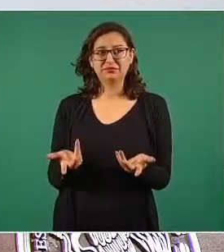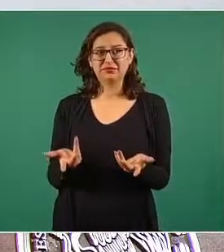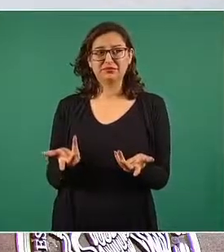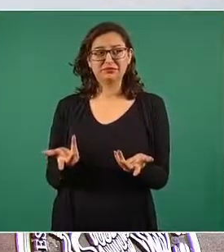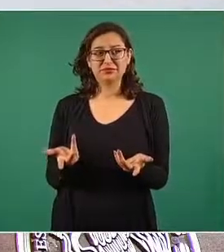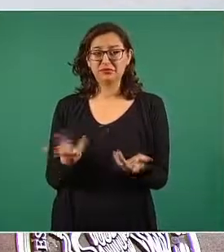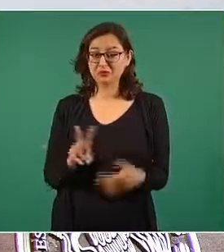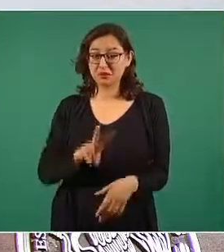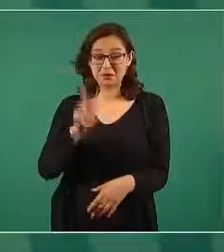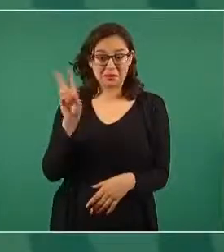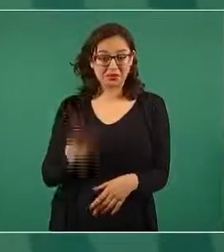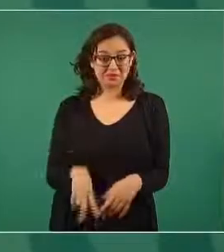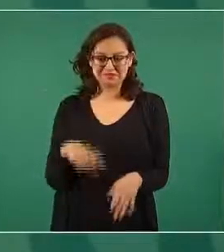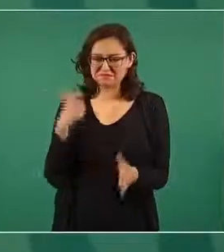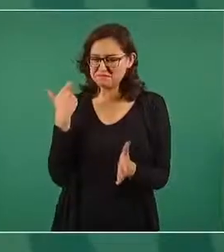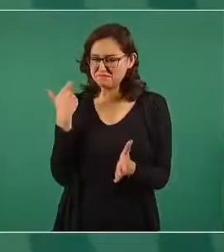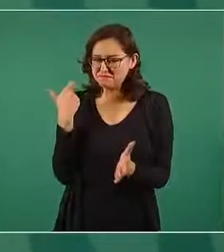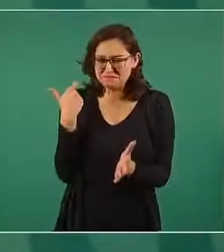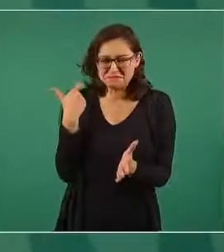de remate,